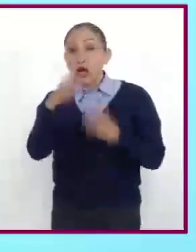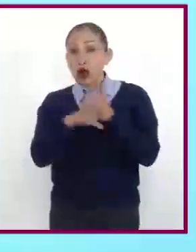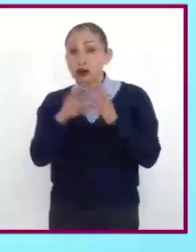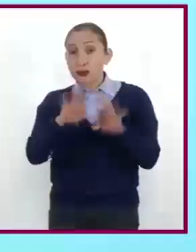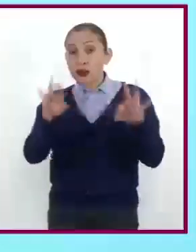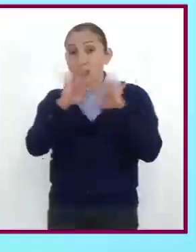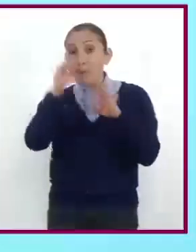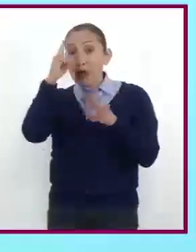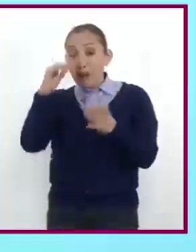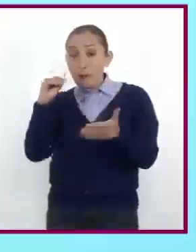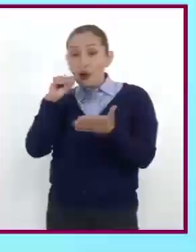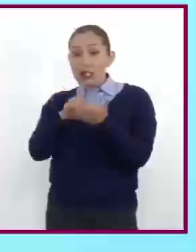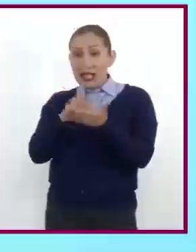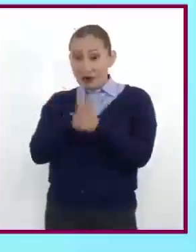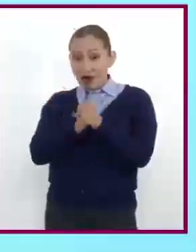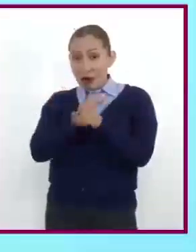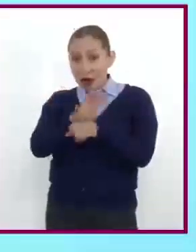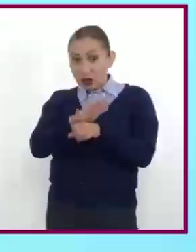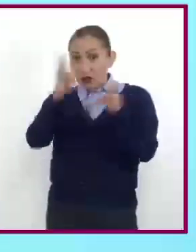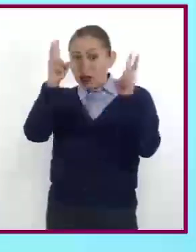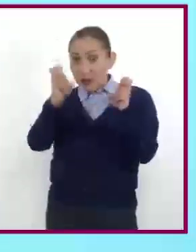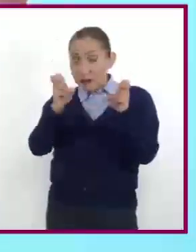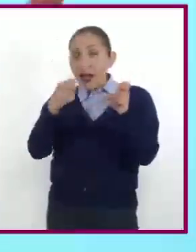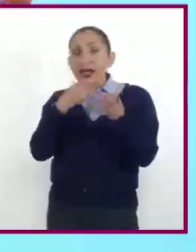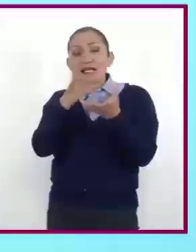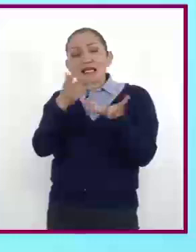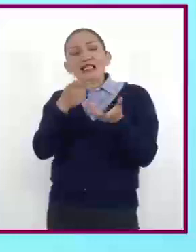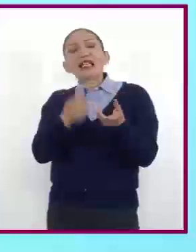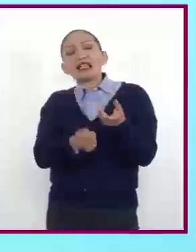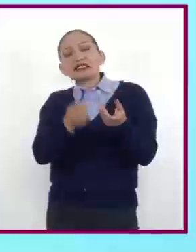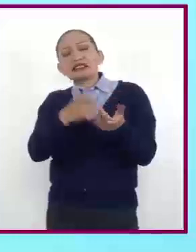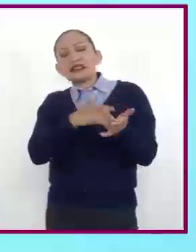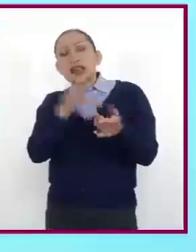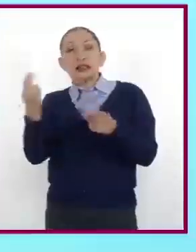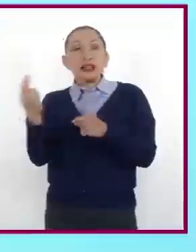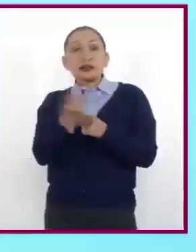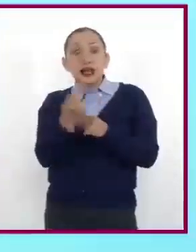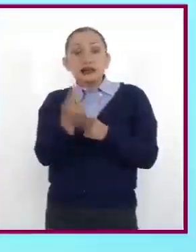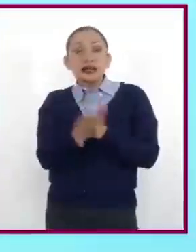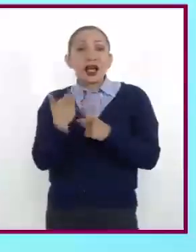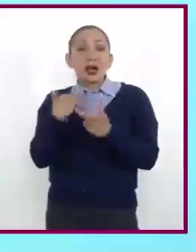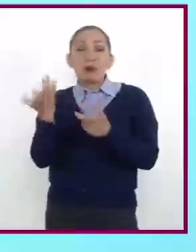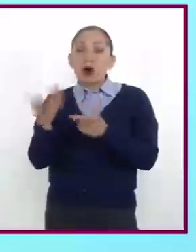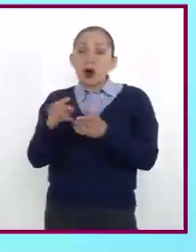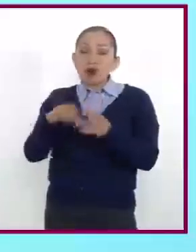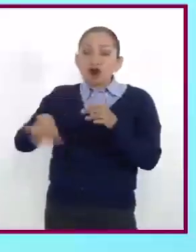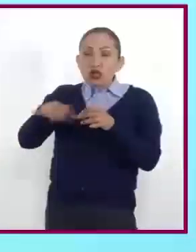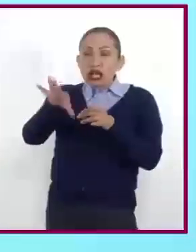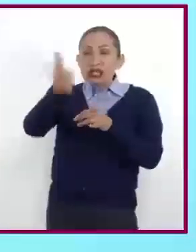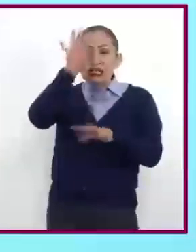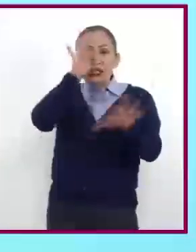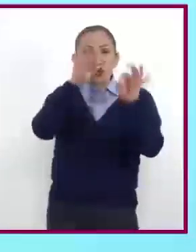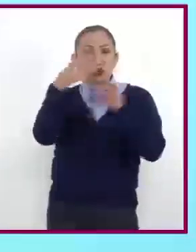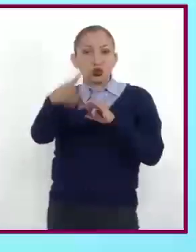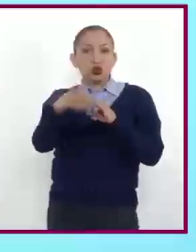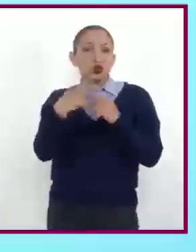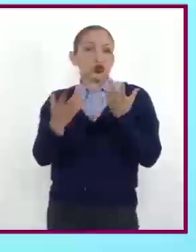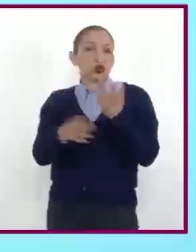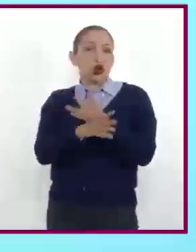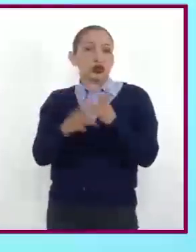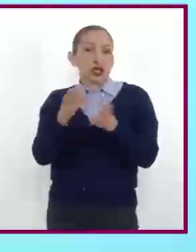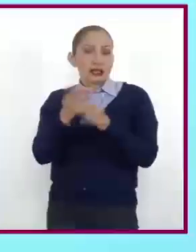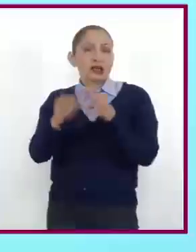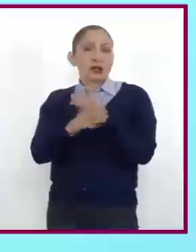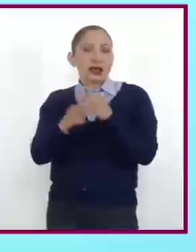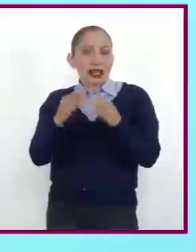resaltar que para integrar la información de un tema y darle sentido, es necesario que guíen la búsqueda y selección de sus recursos y